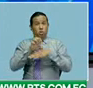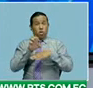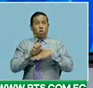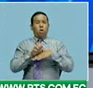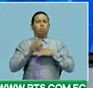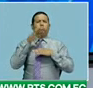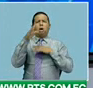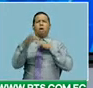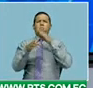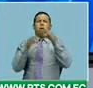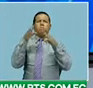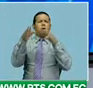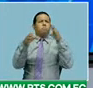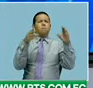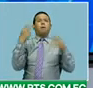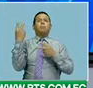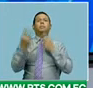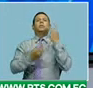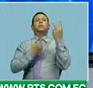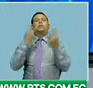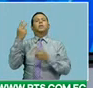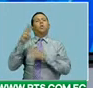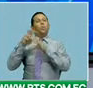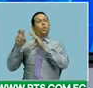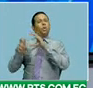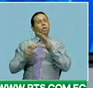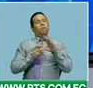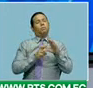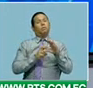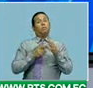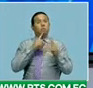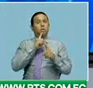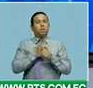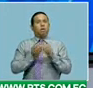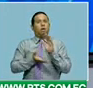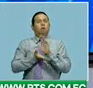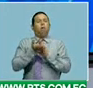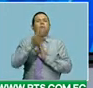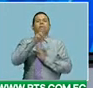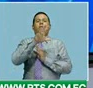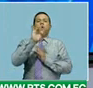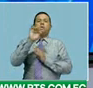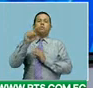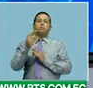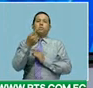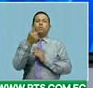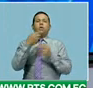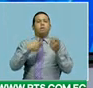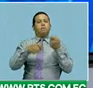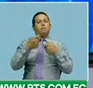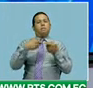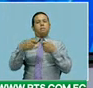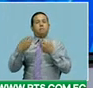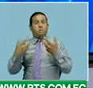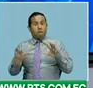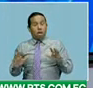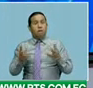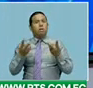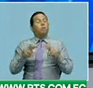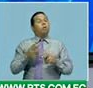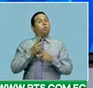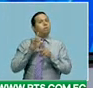al menos 38 millones de dólares, pero también grandes riesgos, pues se constató un alto número de incidentes y